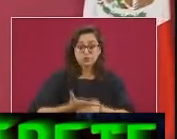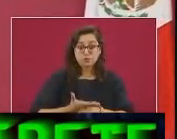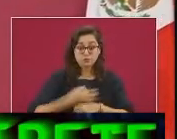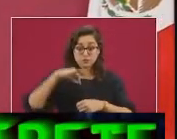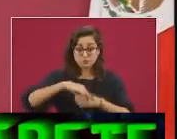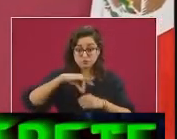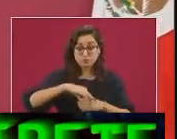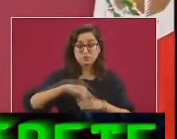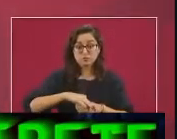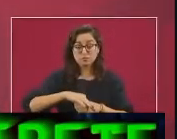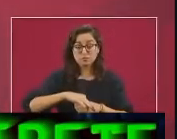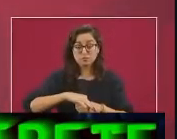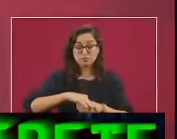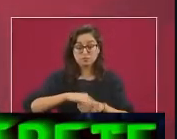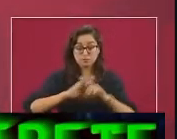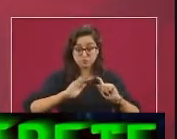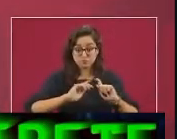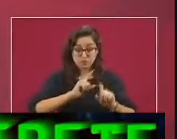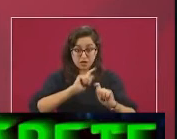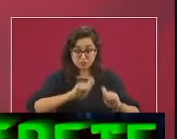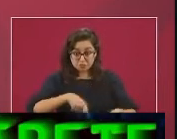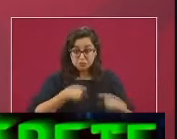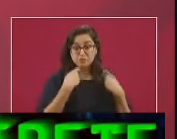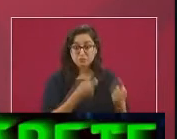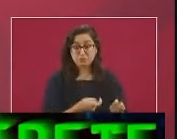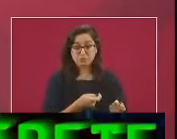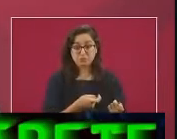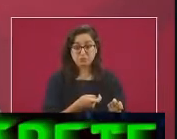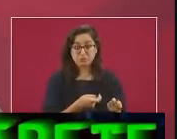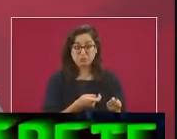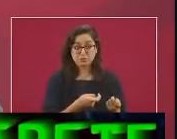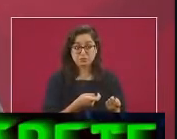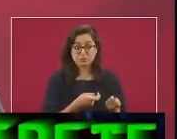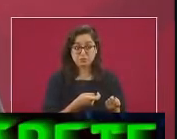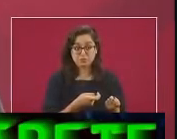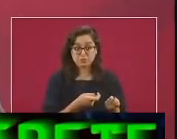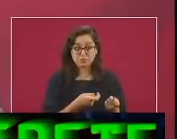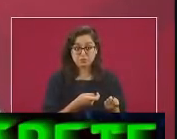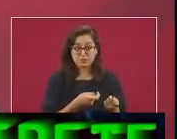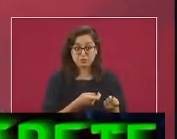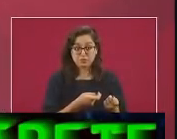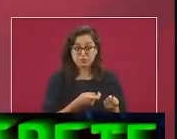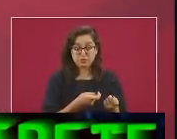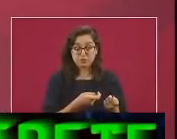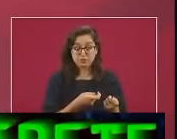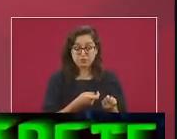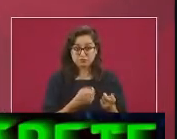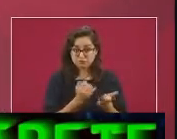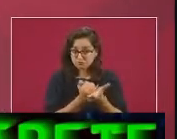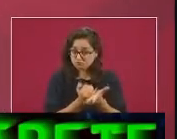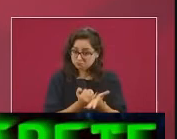muy cautelosos. Algunos presidentes, algunos jefes de estado ya han felicitado a Joe